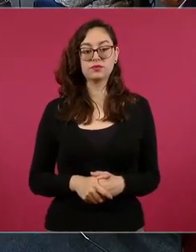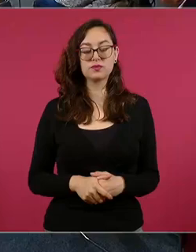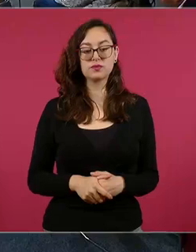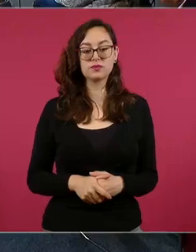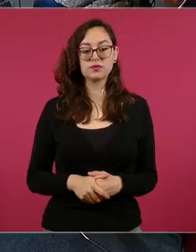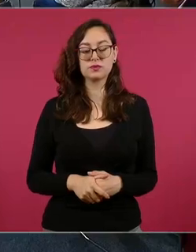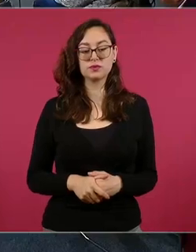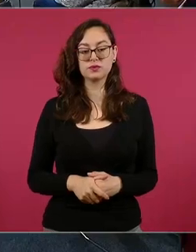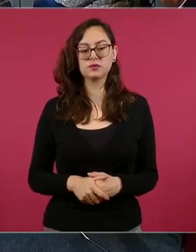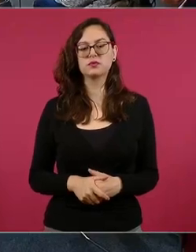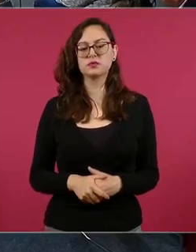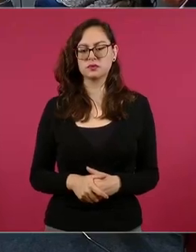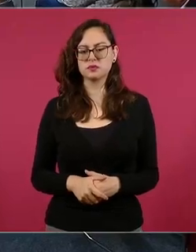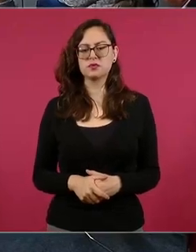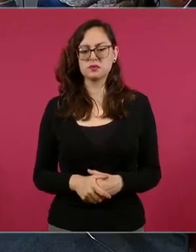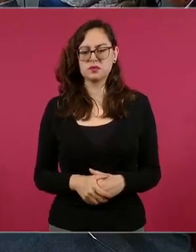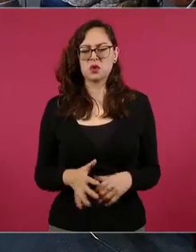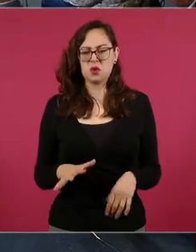Por eso son buenas las